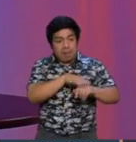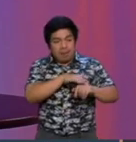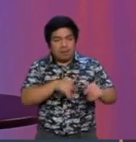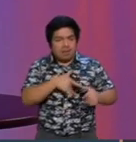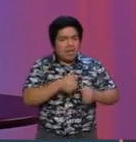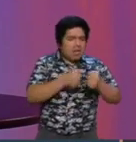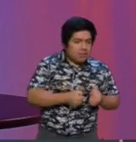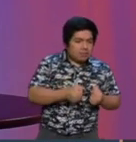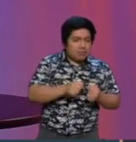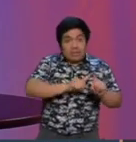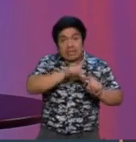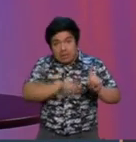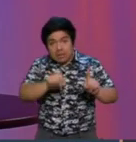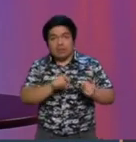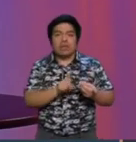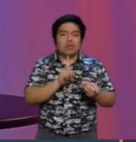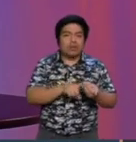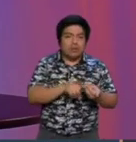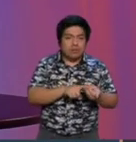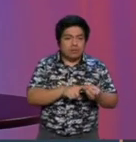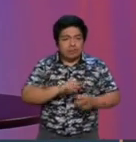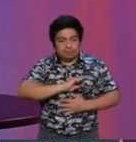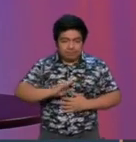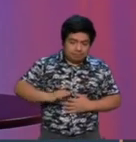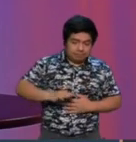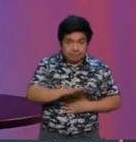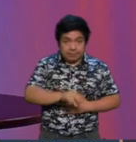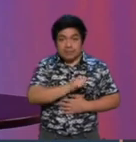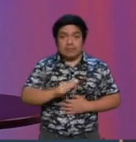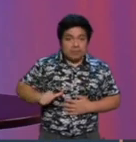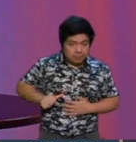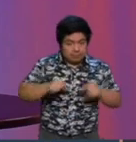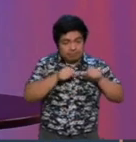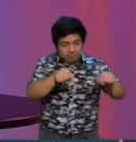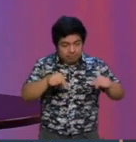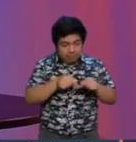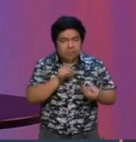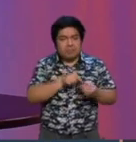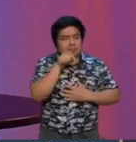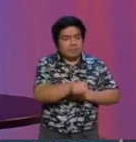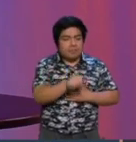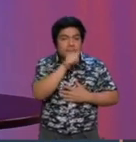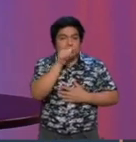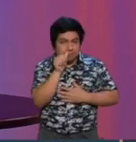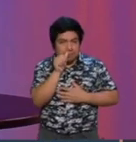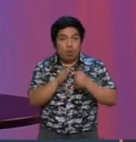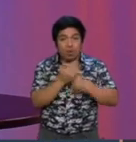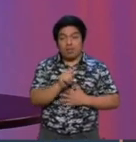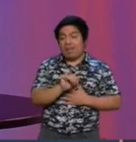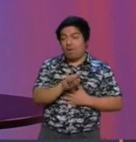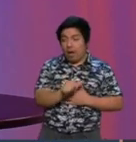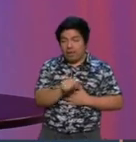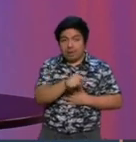la gente en todo el país es justamente en el municipio, en la alcaldía, en la demarcación Benito Juárez, y eso habla de por qué Santiago Taboada